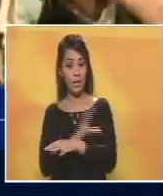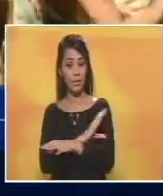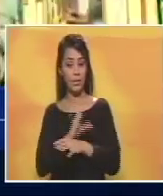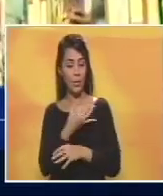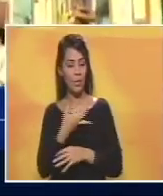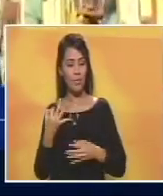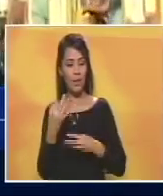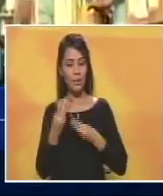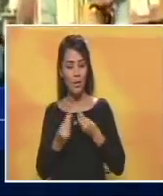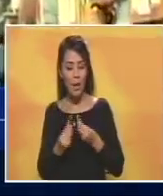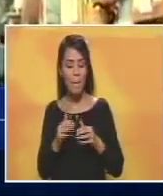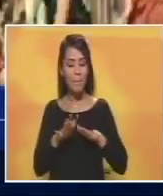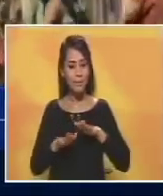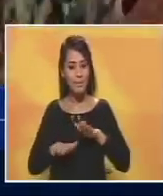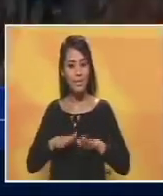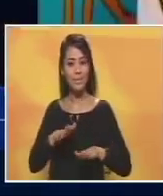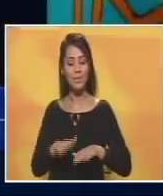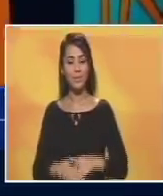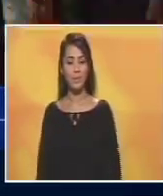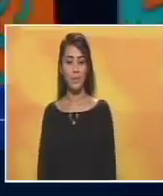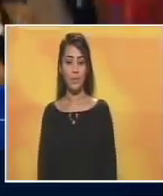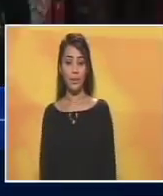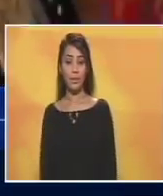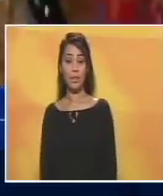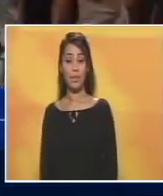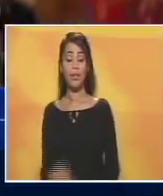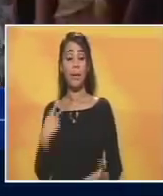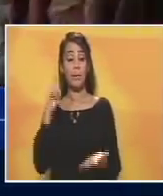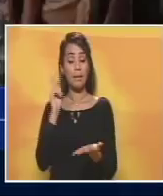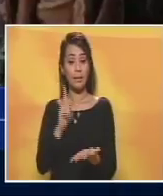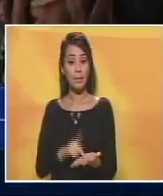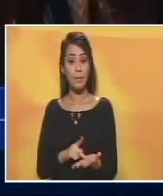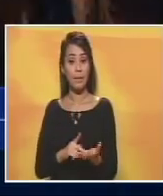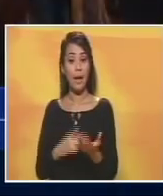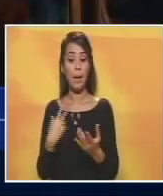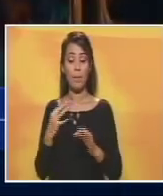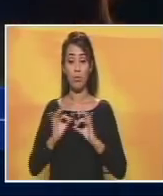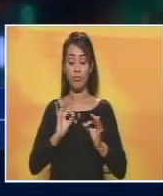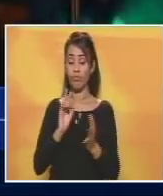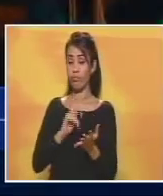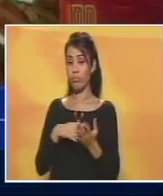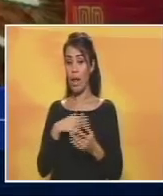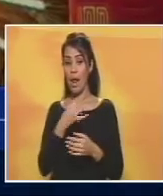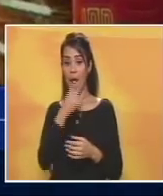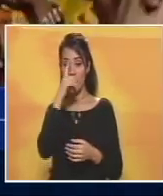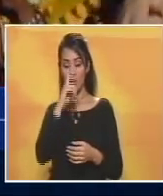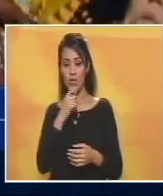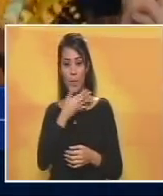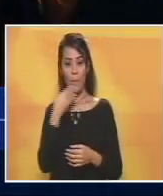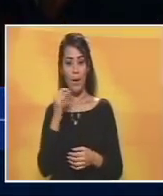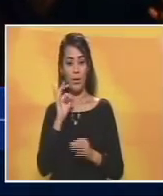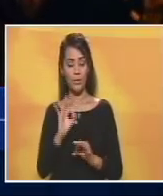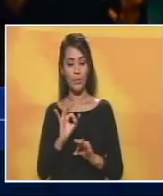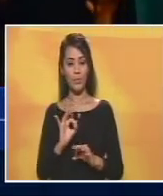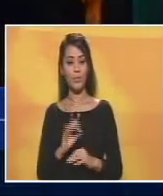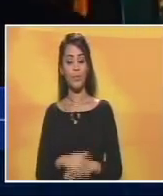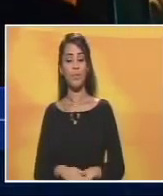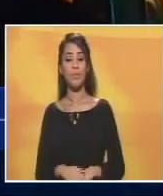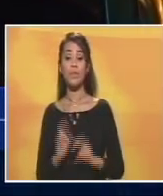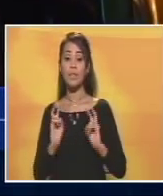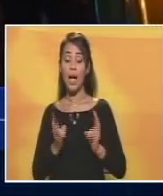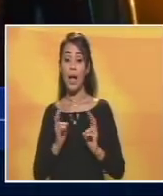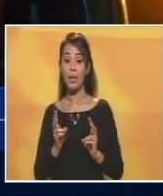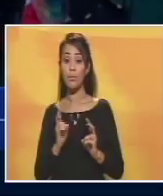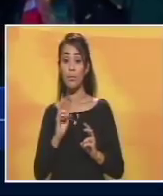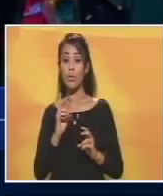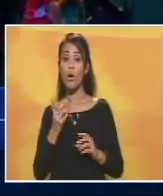éxito mundial Despacito. J Balvin competirá por Artista del Año, su álbum Energía aspira a ser Top Latin Álbum del Año y